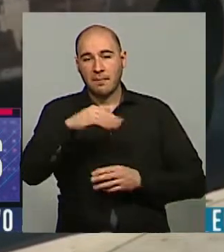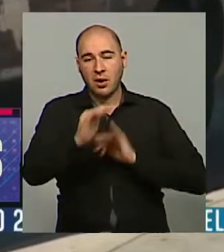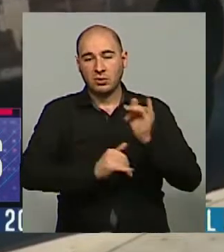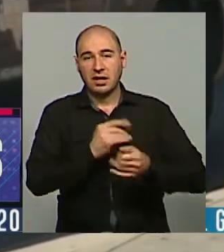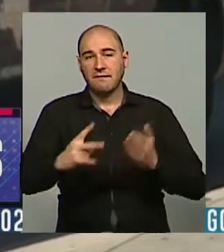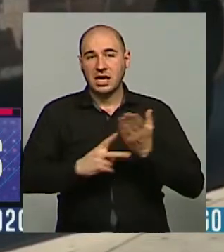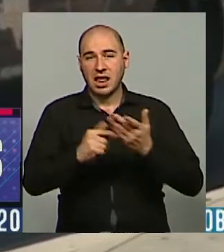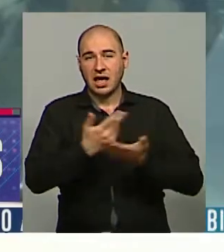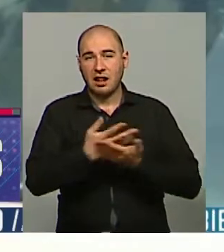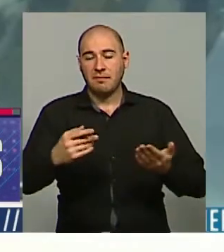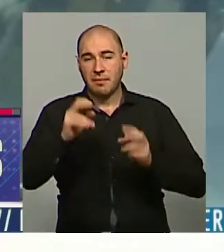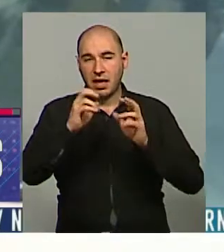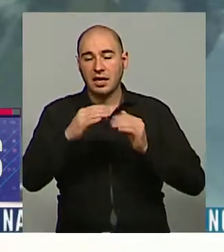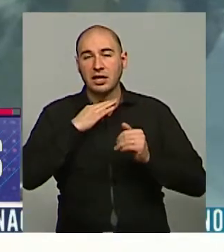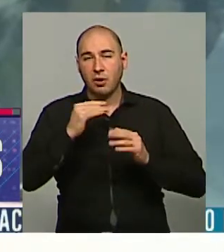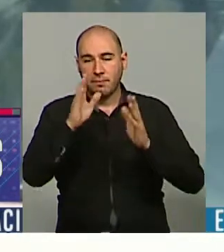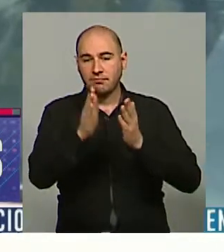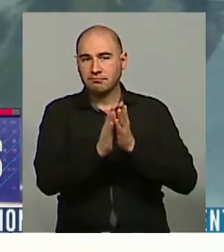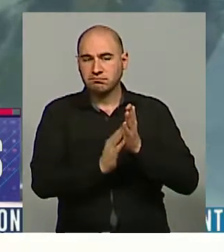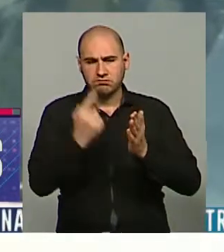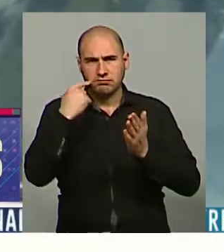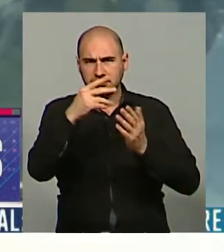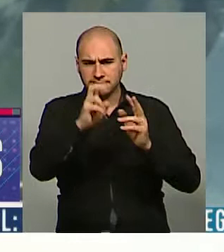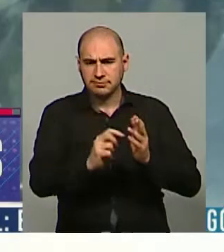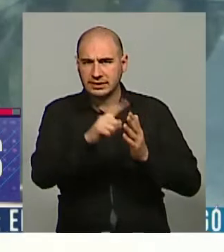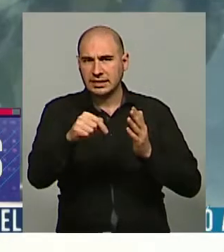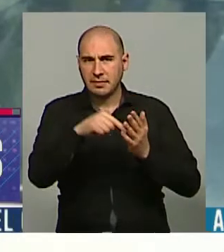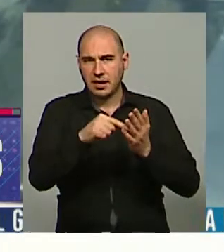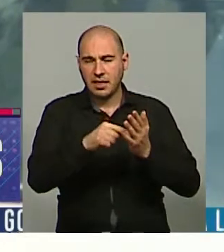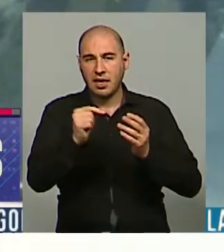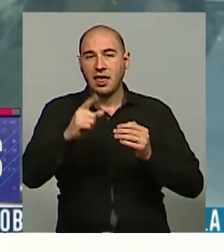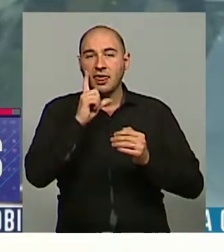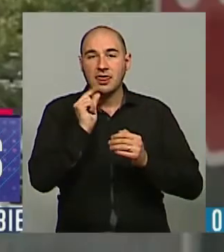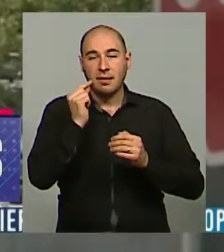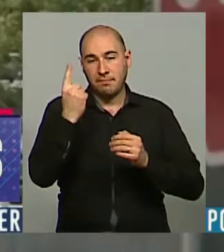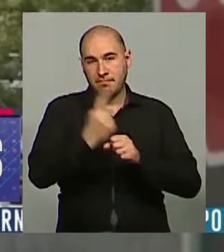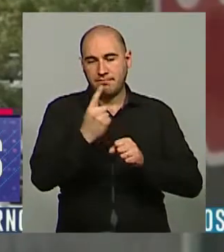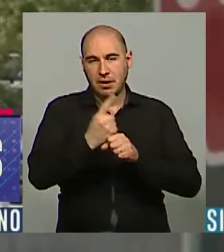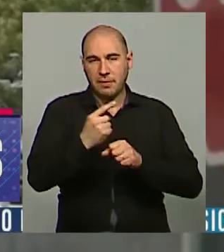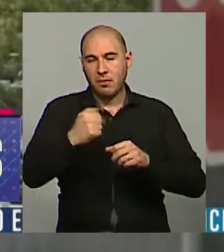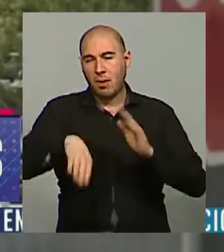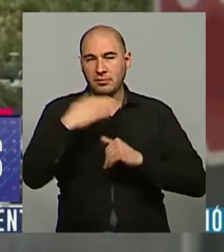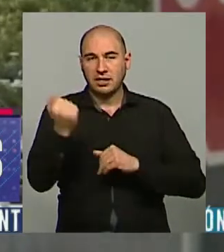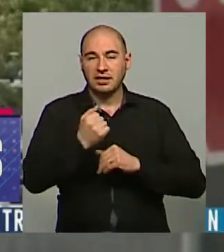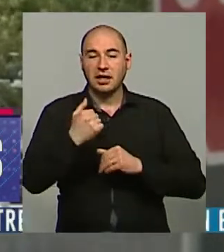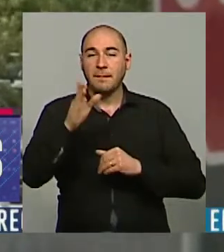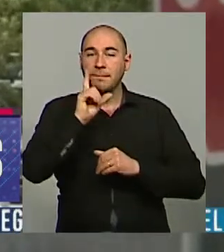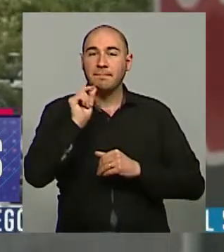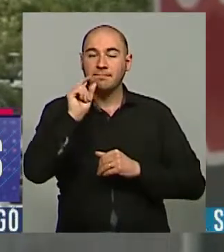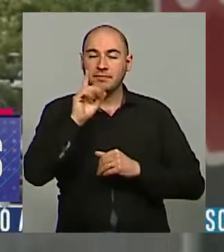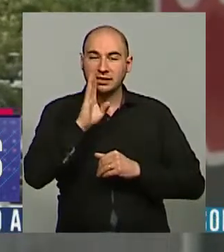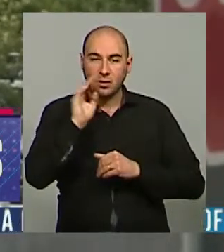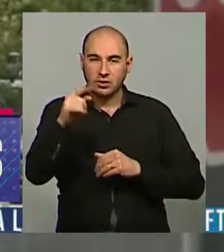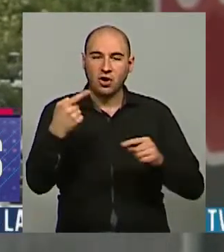Fiscalía General de México ya está preparando una carpeta de investigación sobre este caso, que será el primero de esta importancia en la historia del país sobre terrorismo